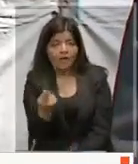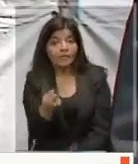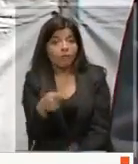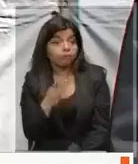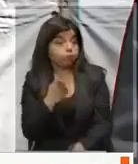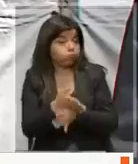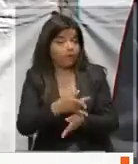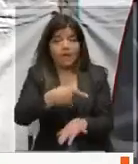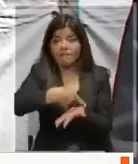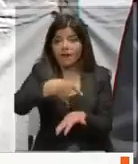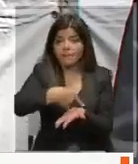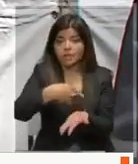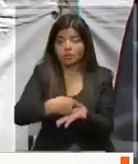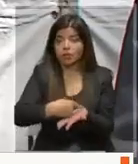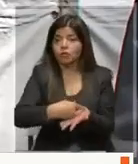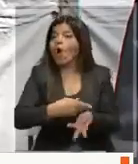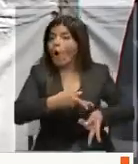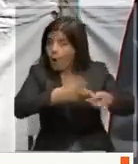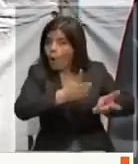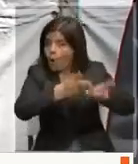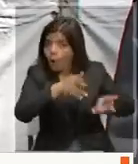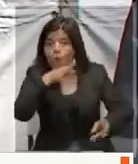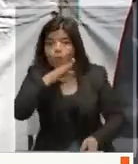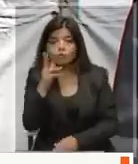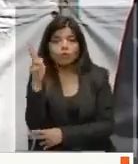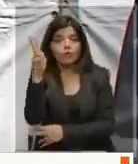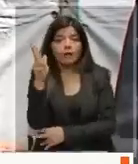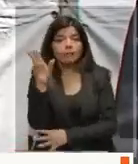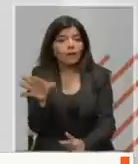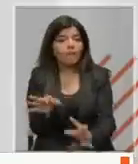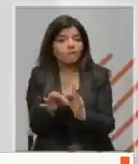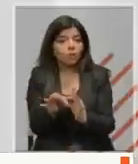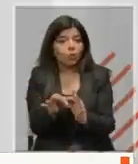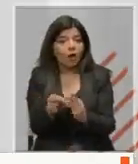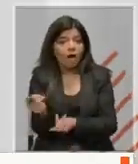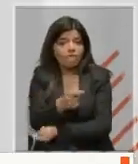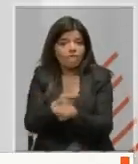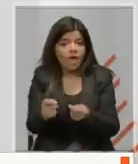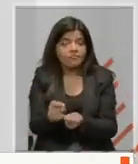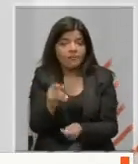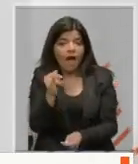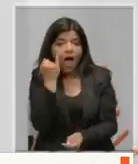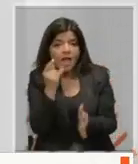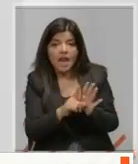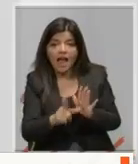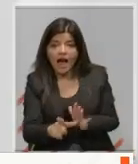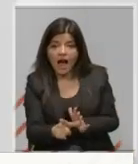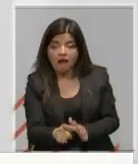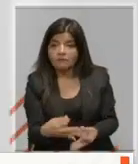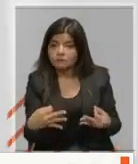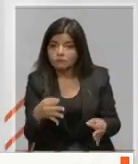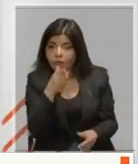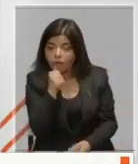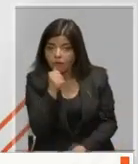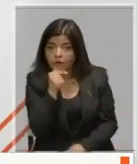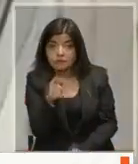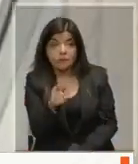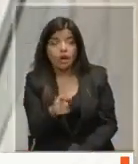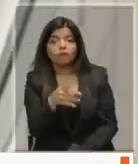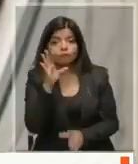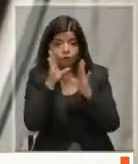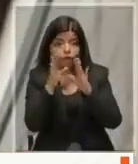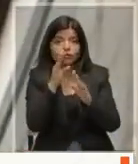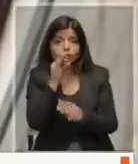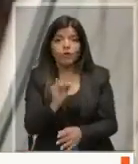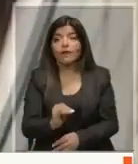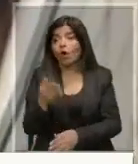Parlamento para permitir el uso de armas, estaba vinculado en el mercado ilegal. Sergio Besanilla confesó que tenía todas estas armas y